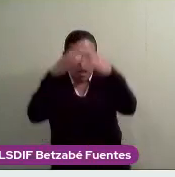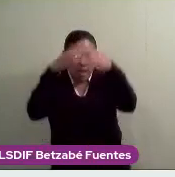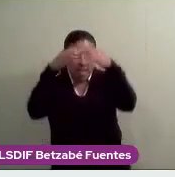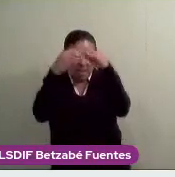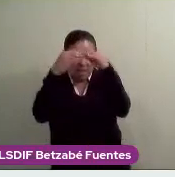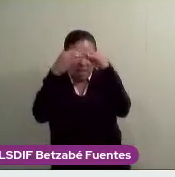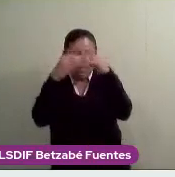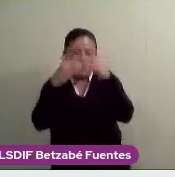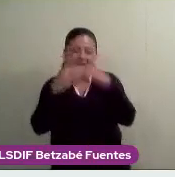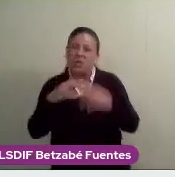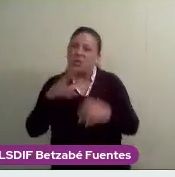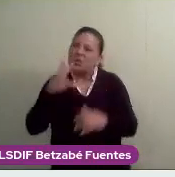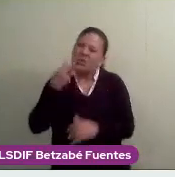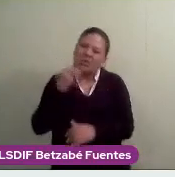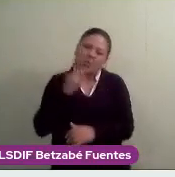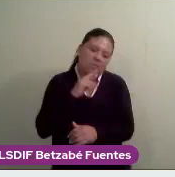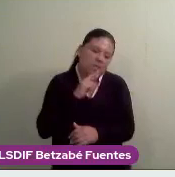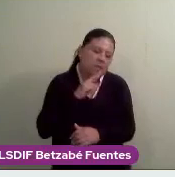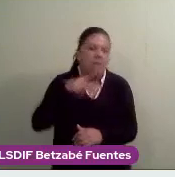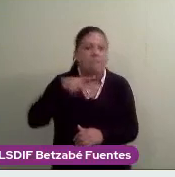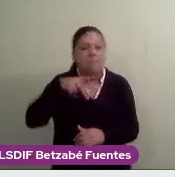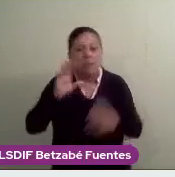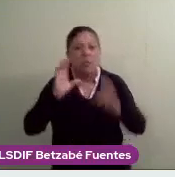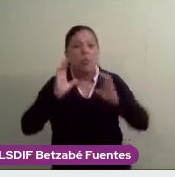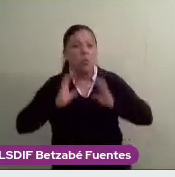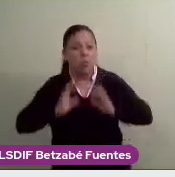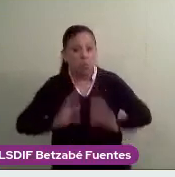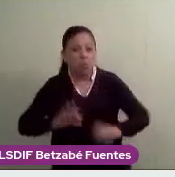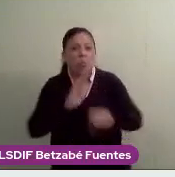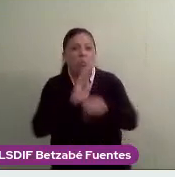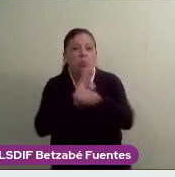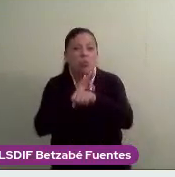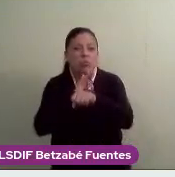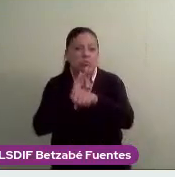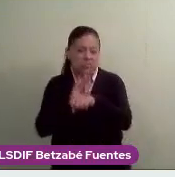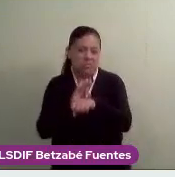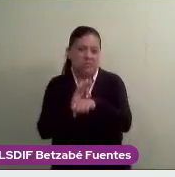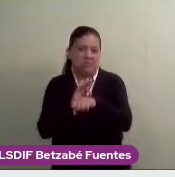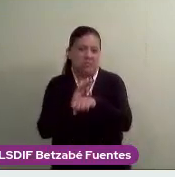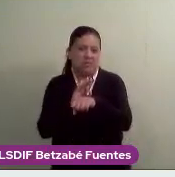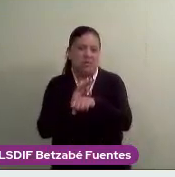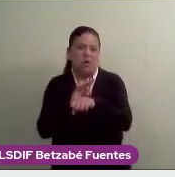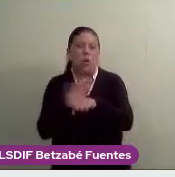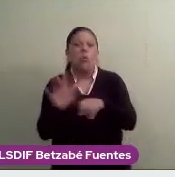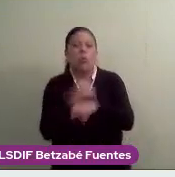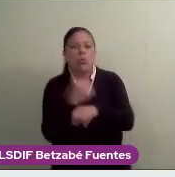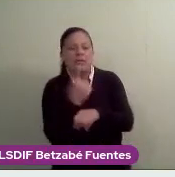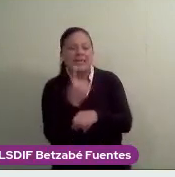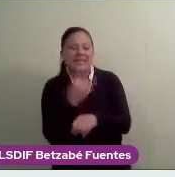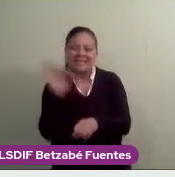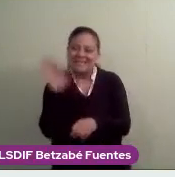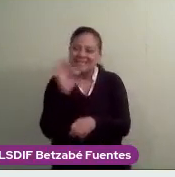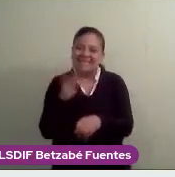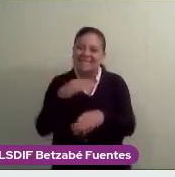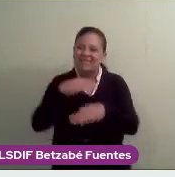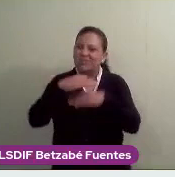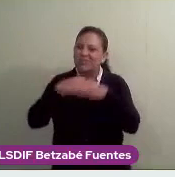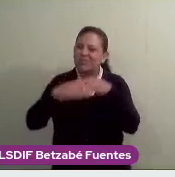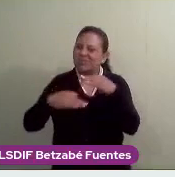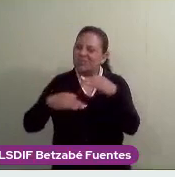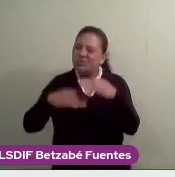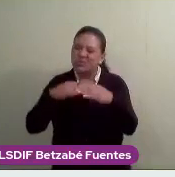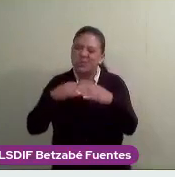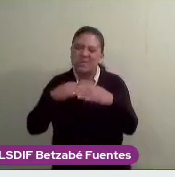por supuesto, pero es la forma de que lo protege, porque si no, todo se va a quedar adentro y puede llegar a